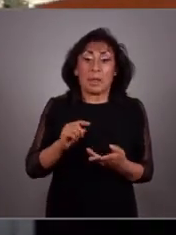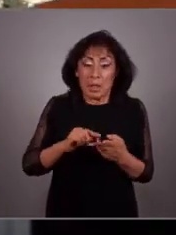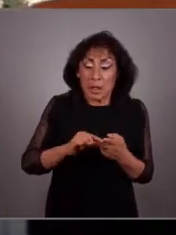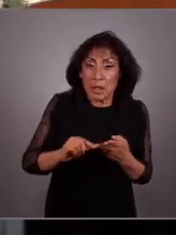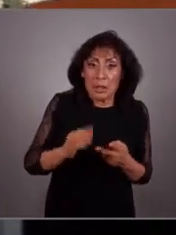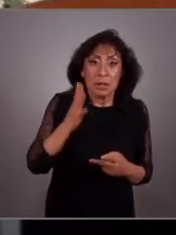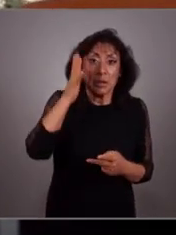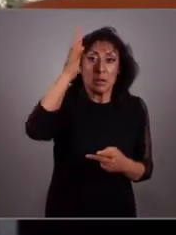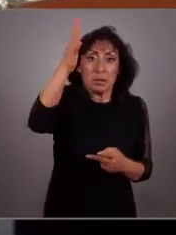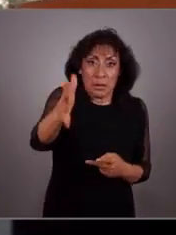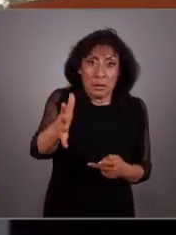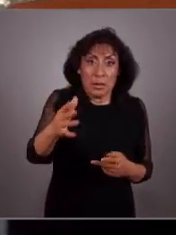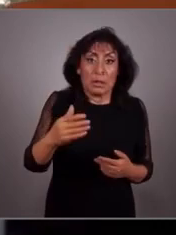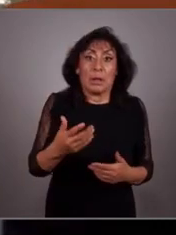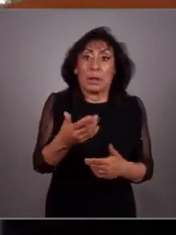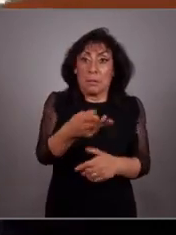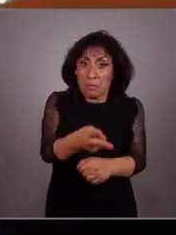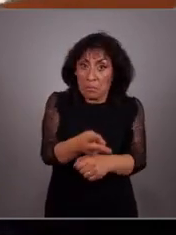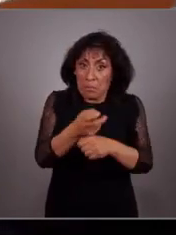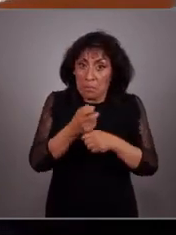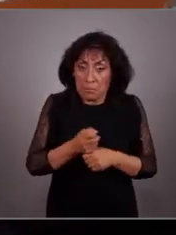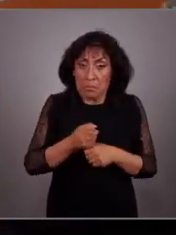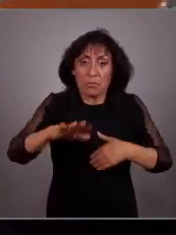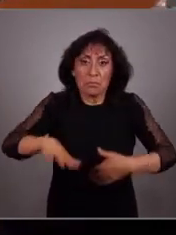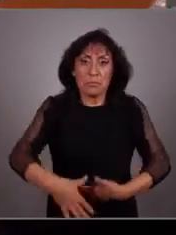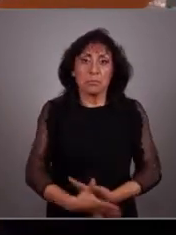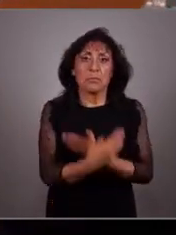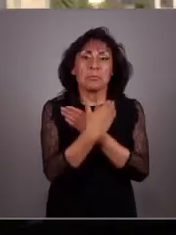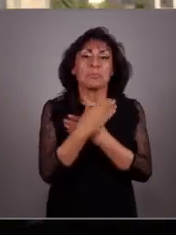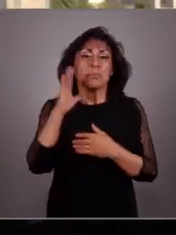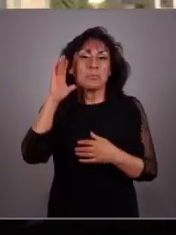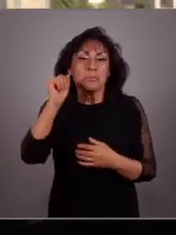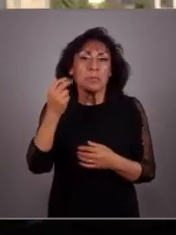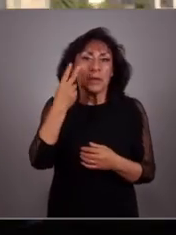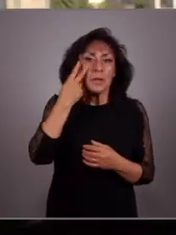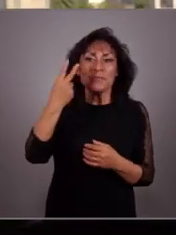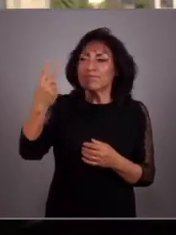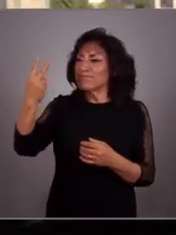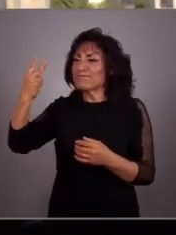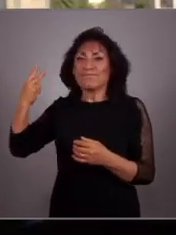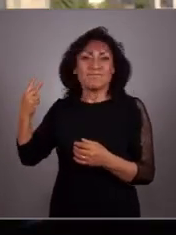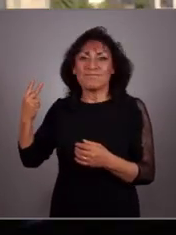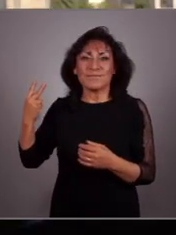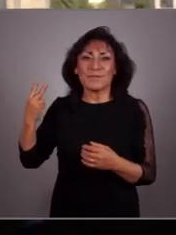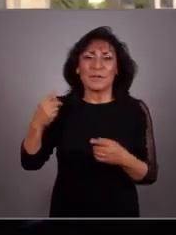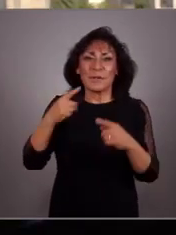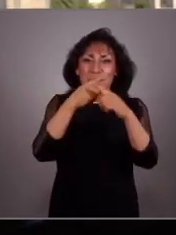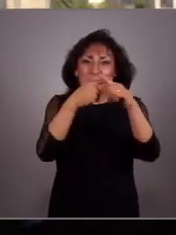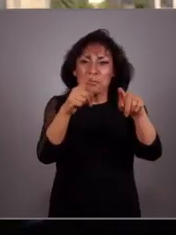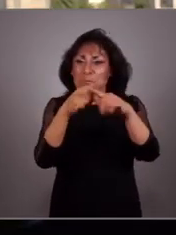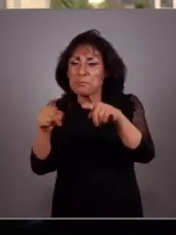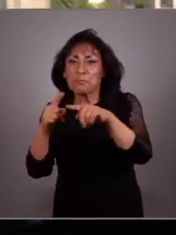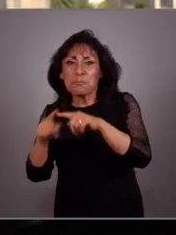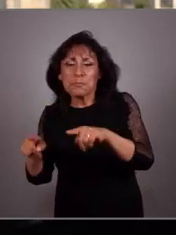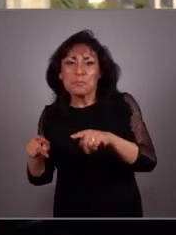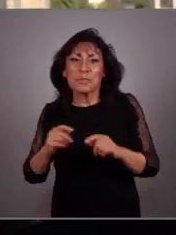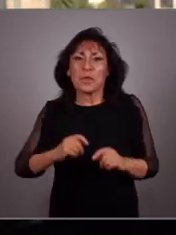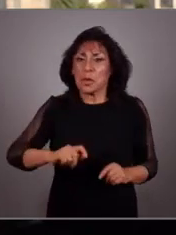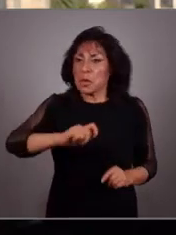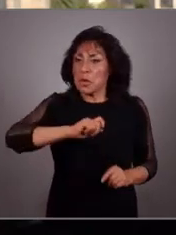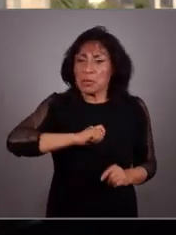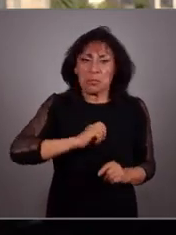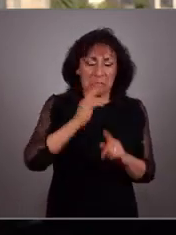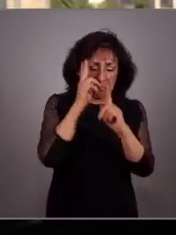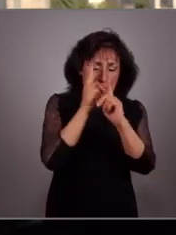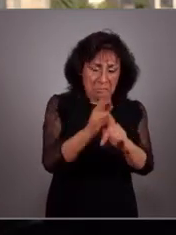que nos convoca Movimiento Ciudadano no ve al pasado. Es plural y diversa. Honra nuestra